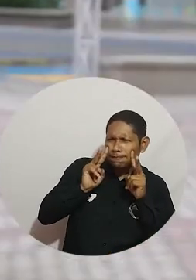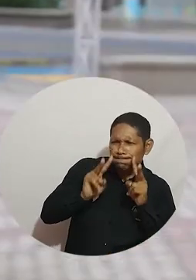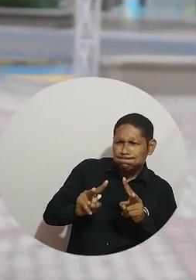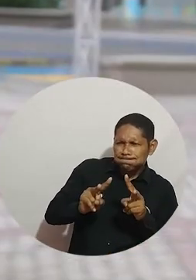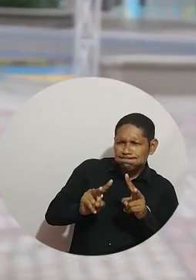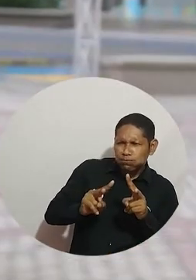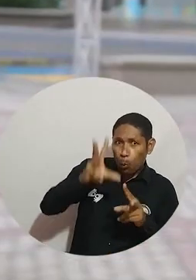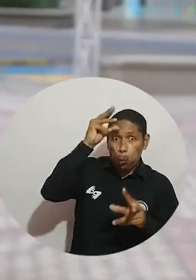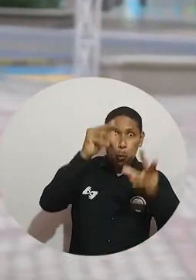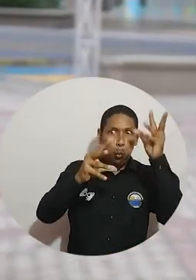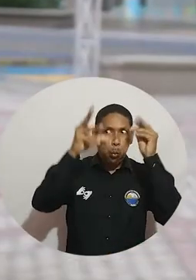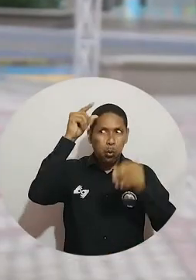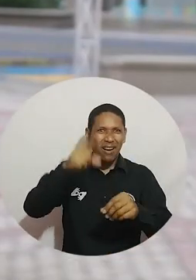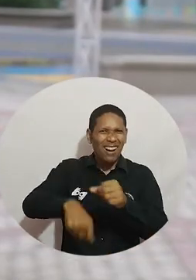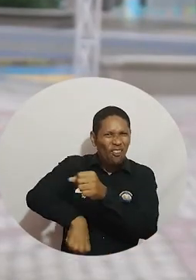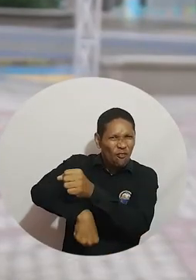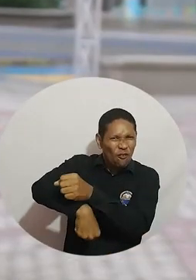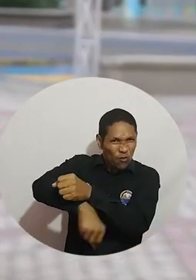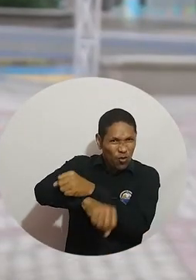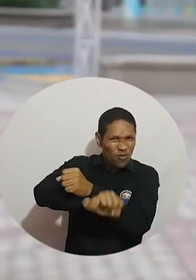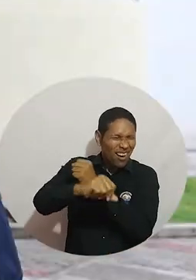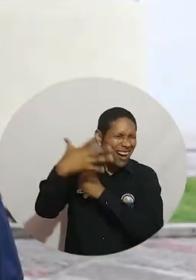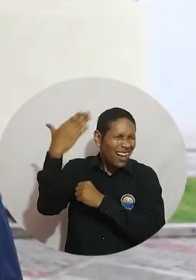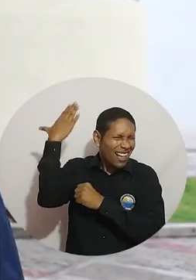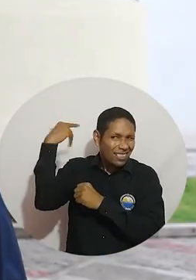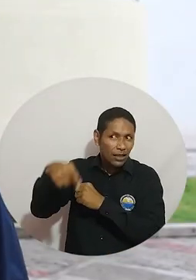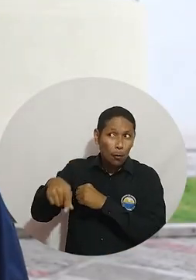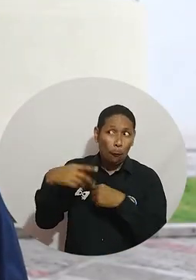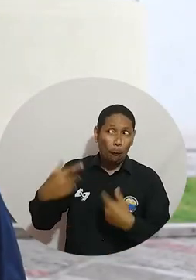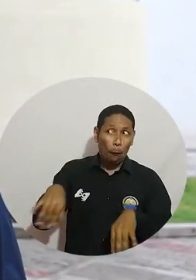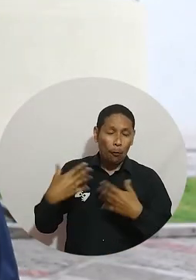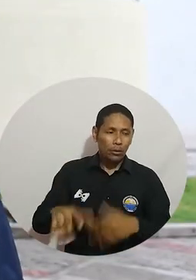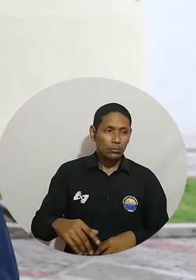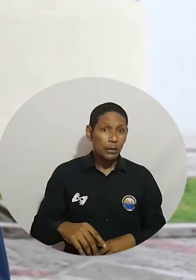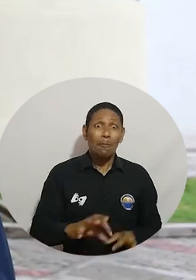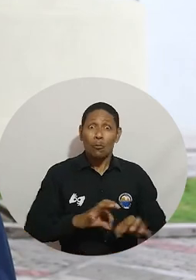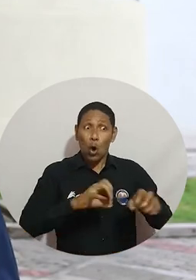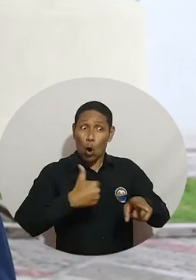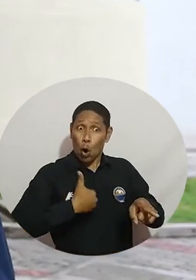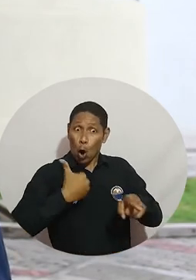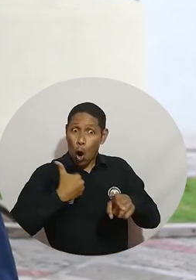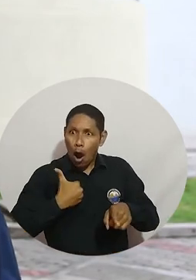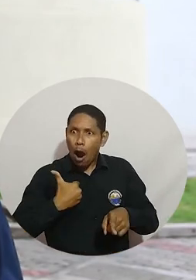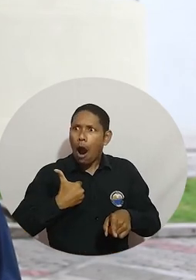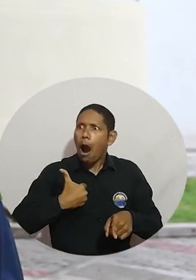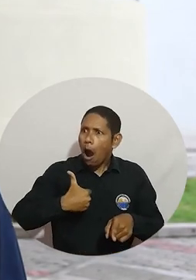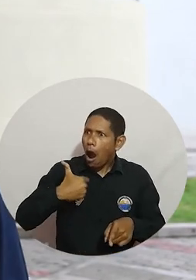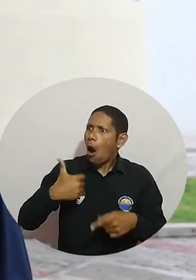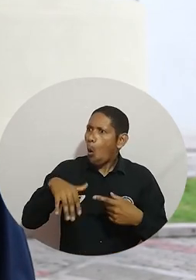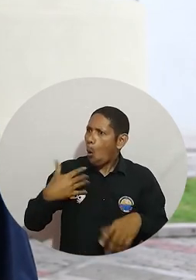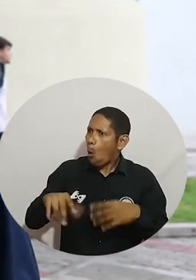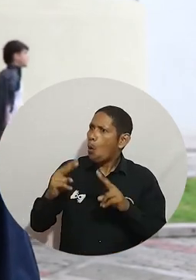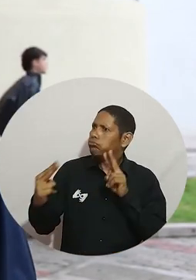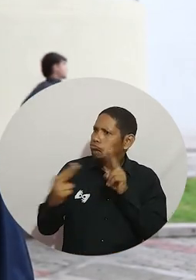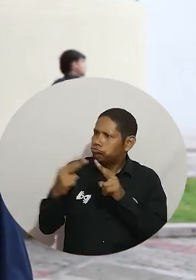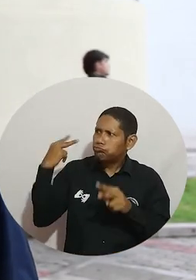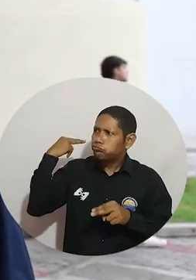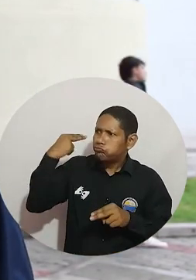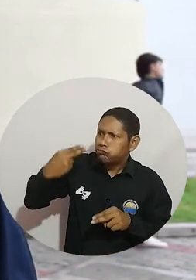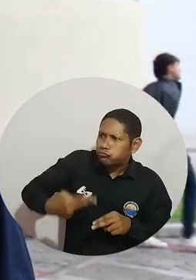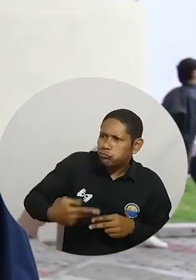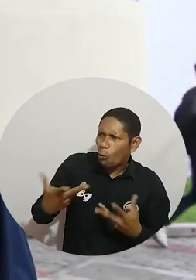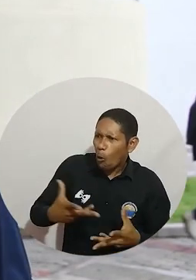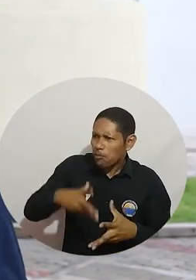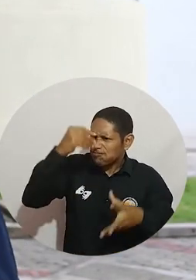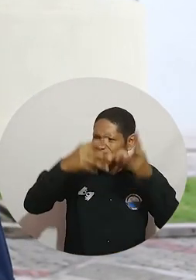de esos estrellas del fútbol, ¿no? El fútbol samario. Es importante para que los jóvenes conozcan la historia y la revivan, la historia del